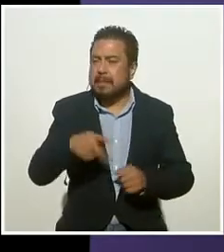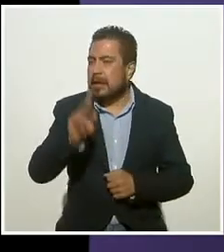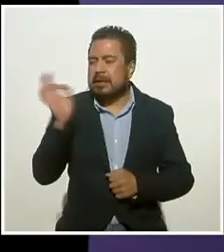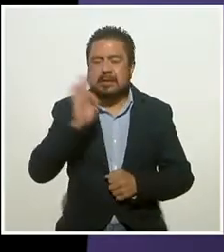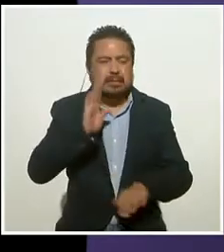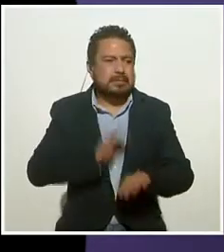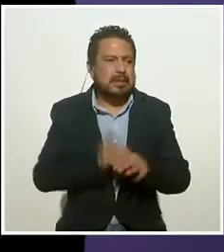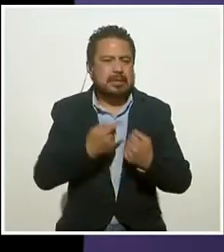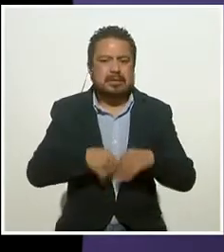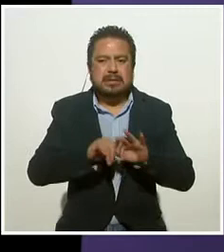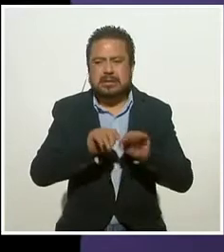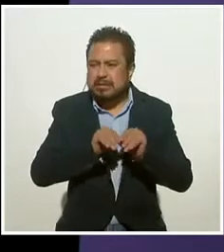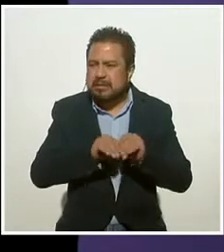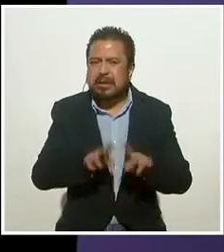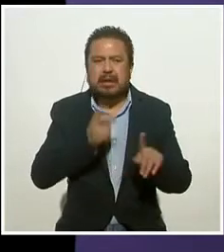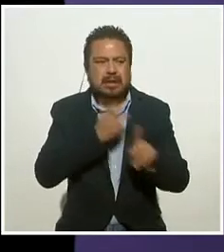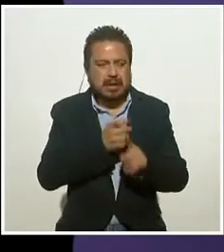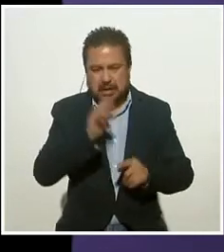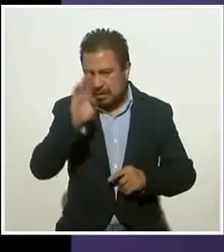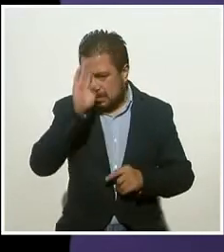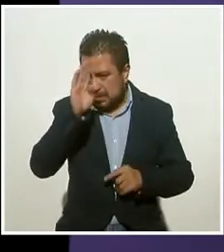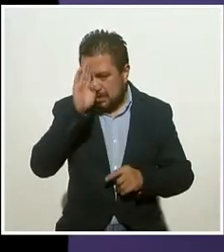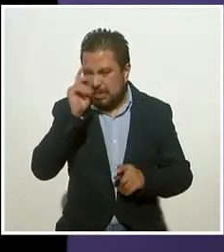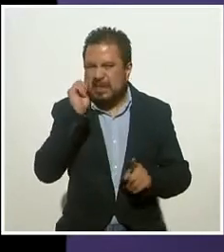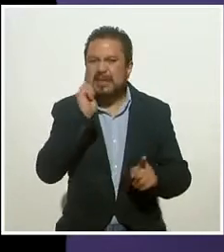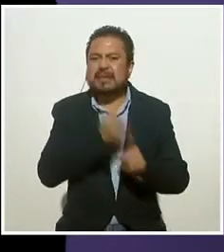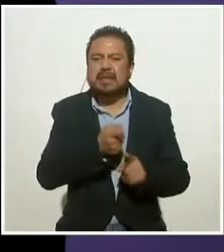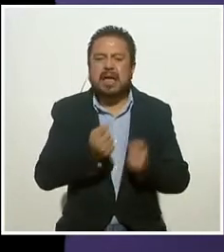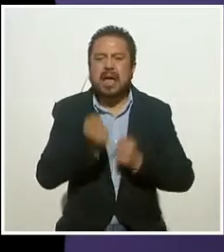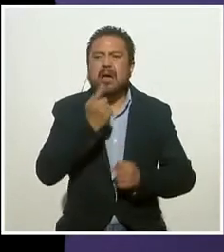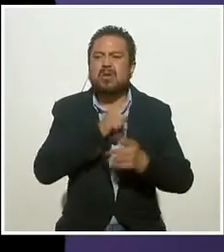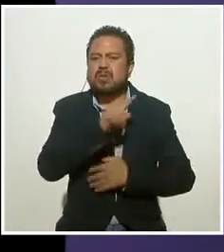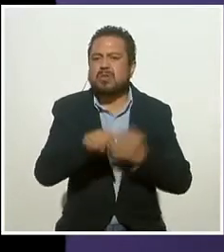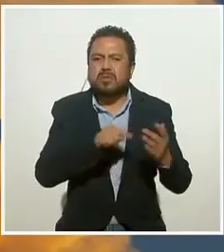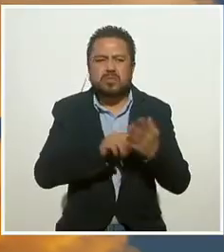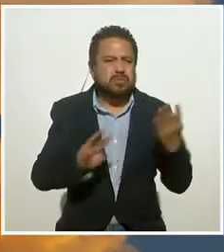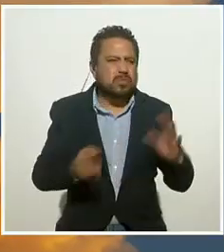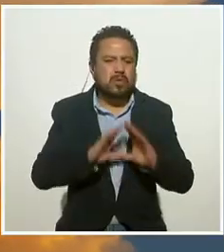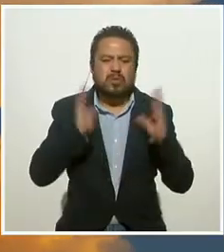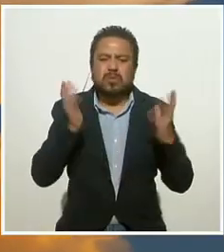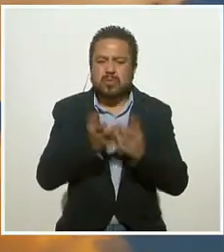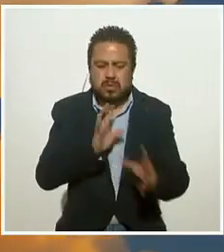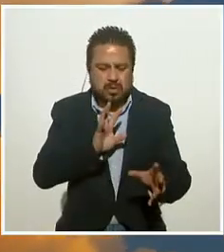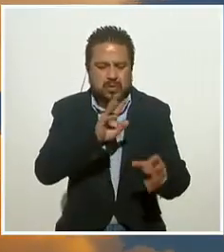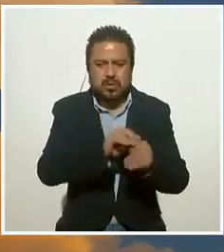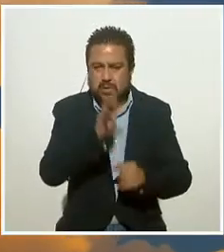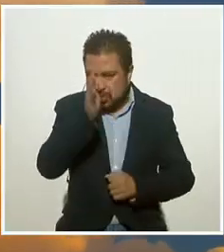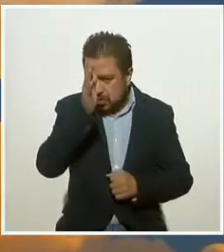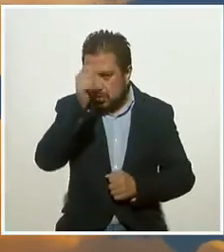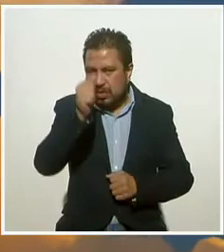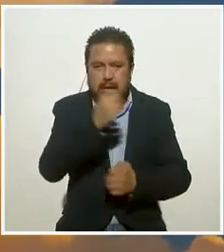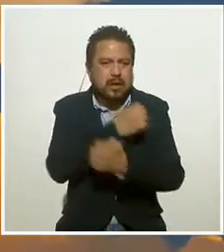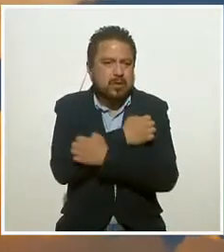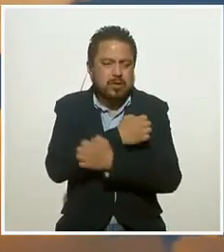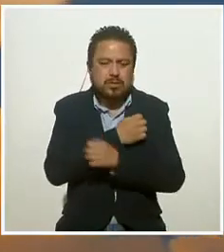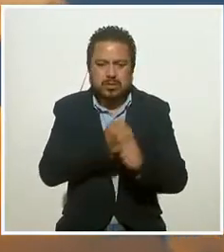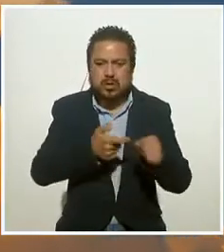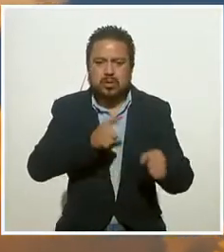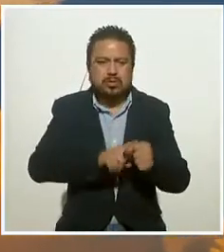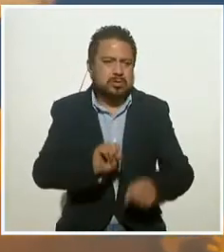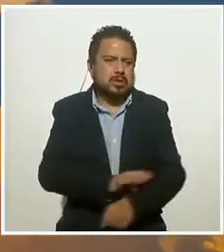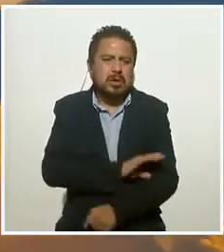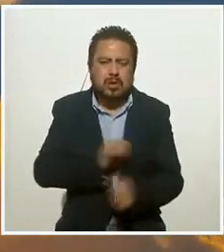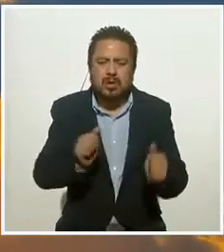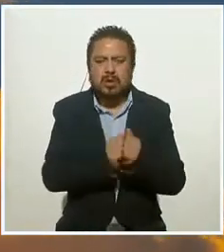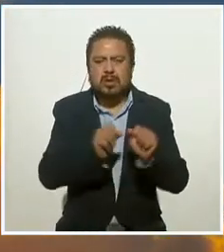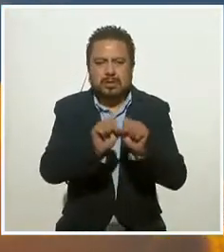más relevante del impacto de sus reflexiones sea que en algunos lugares del mundo se incluye el concepto de la educación socioemocional en